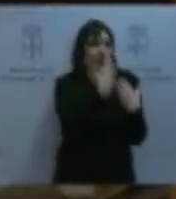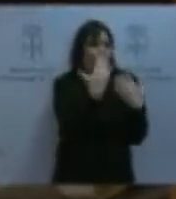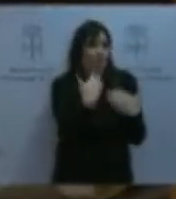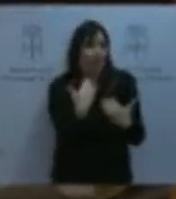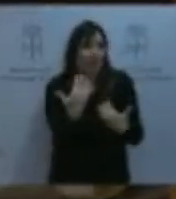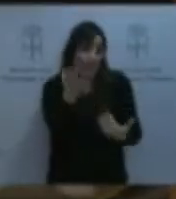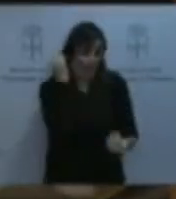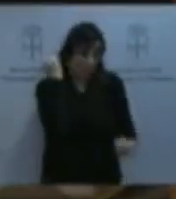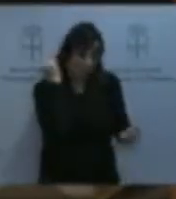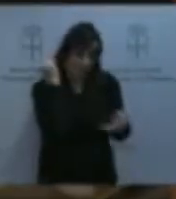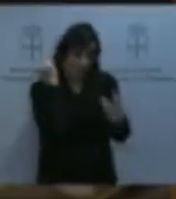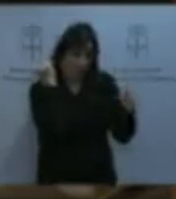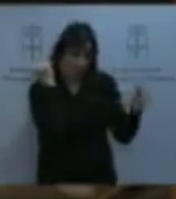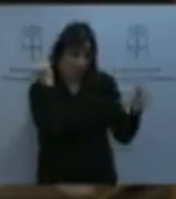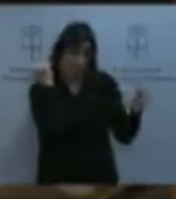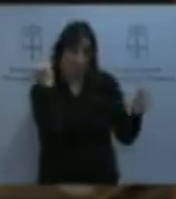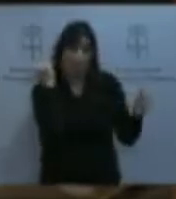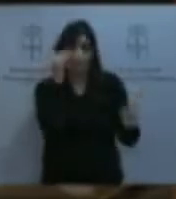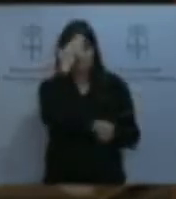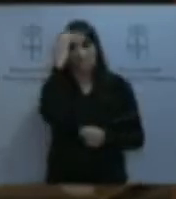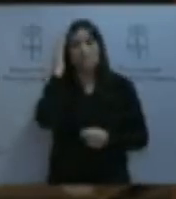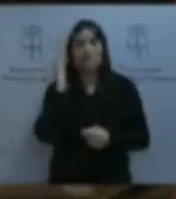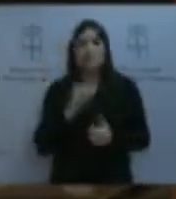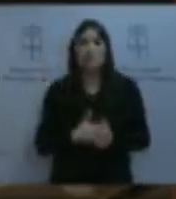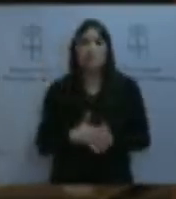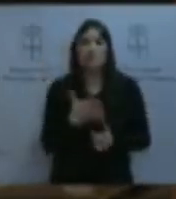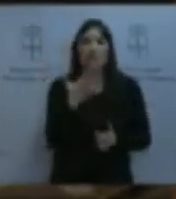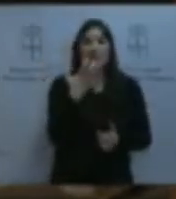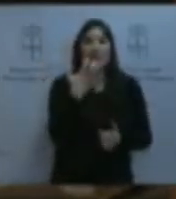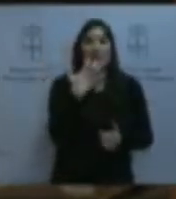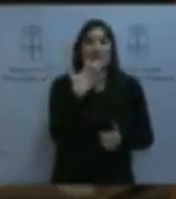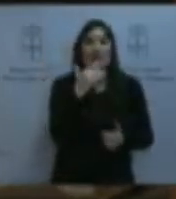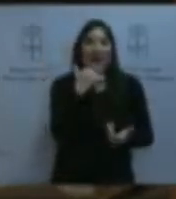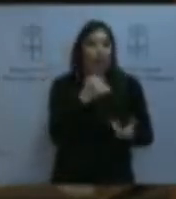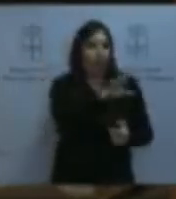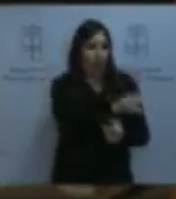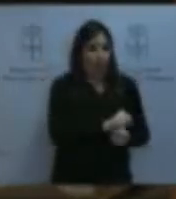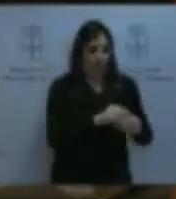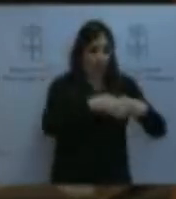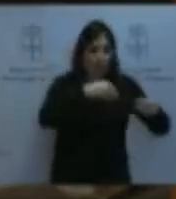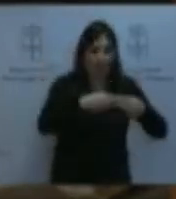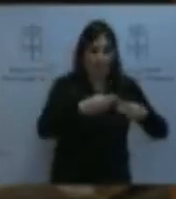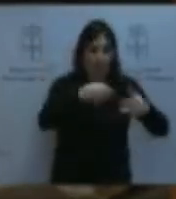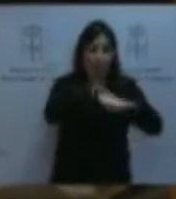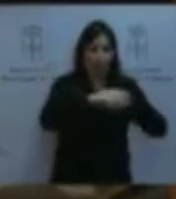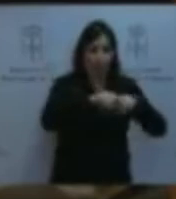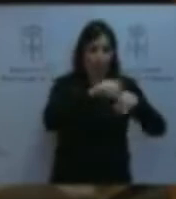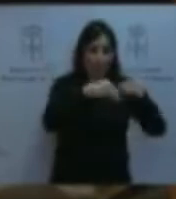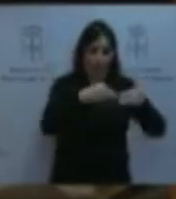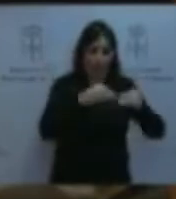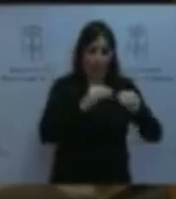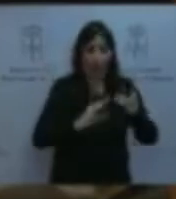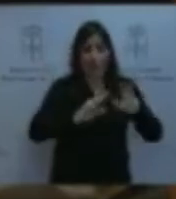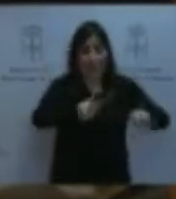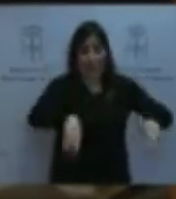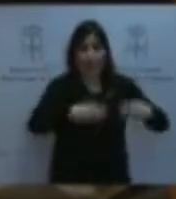que cuando algo se recoge como plástico, se utiliza como plástico, se recicla como plástico y se termina quemando como plástico, y que cuando se quema